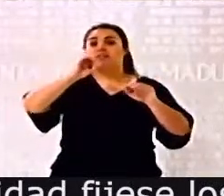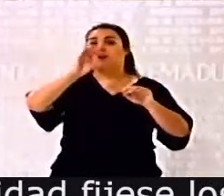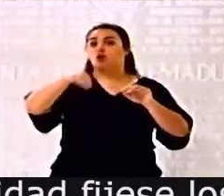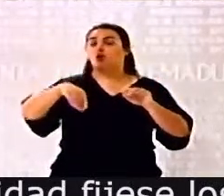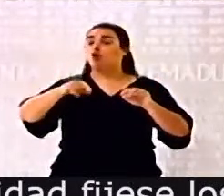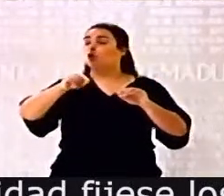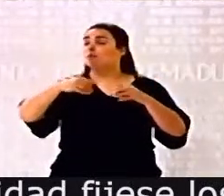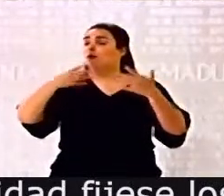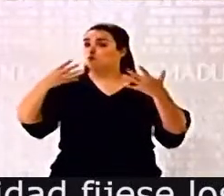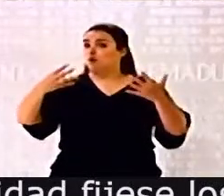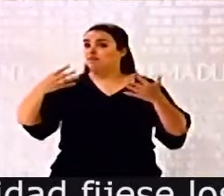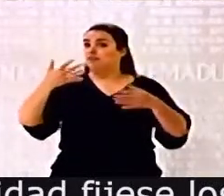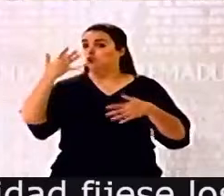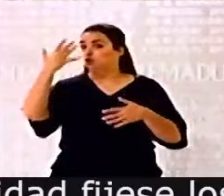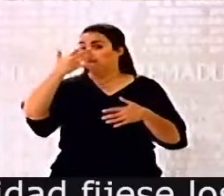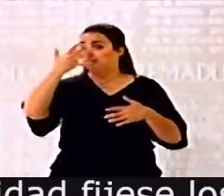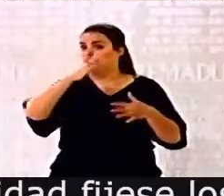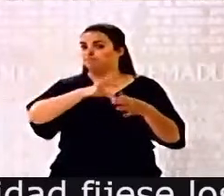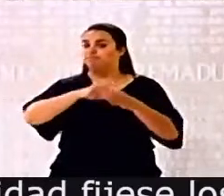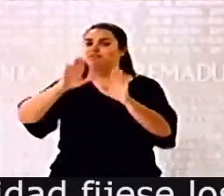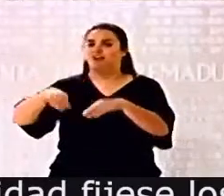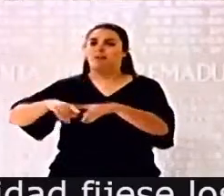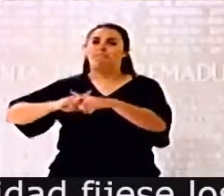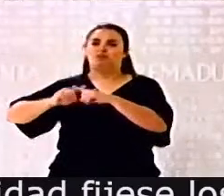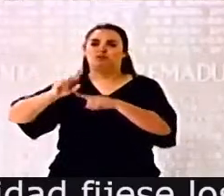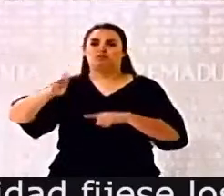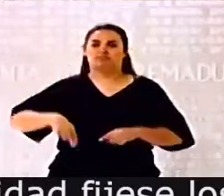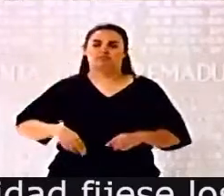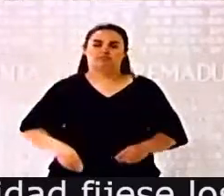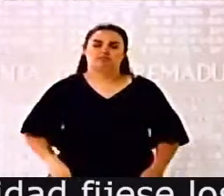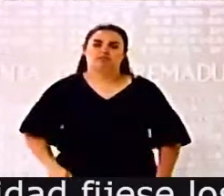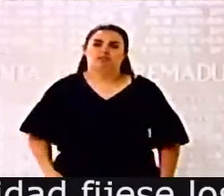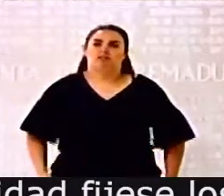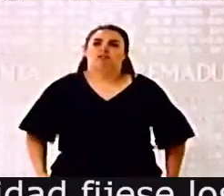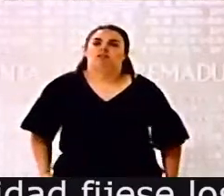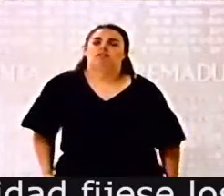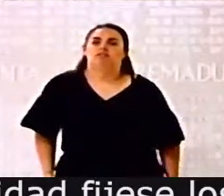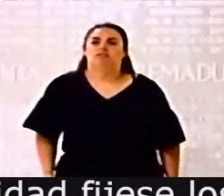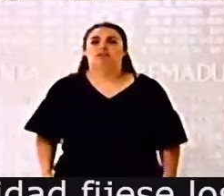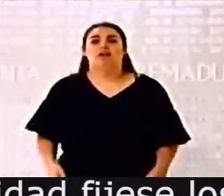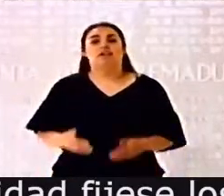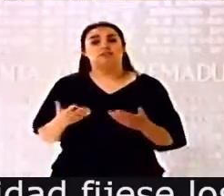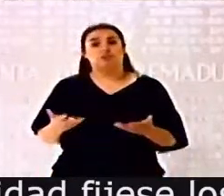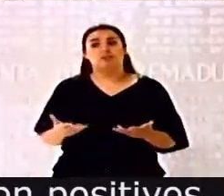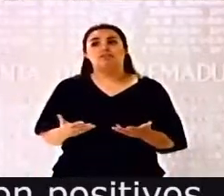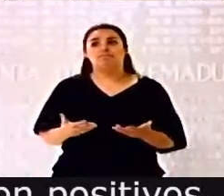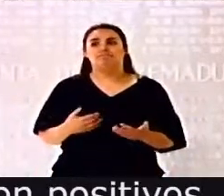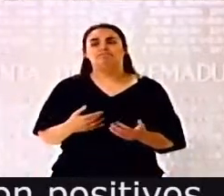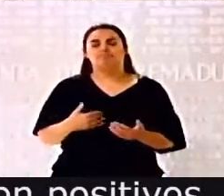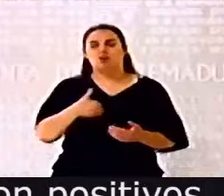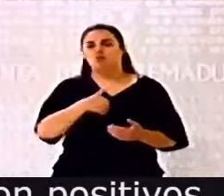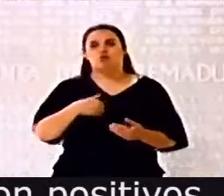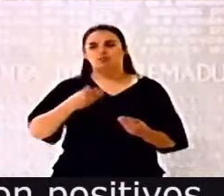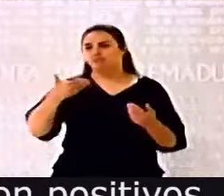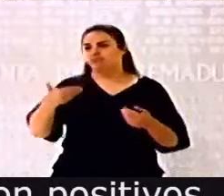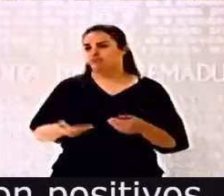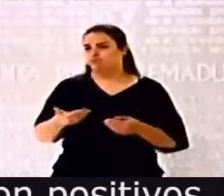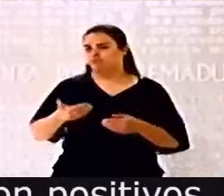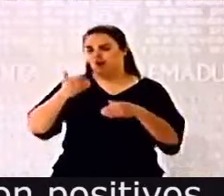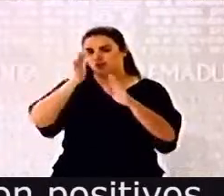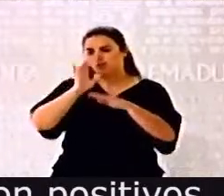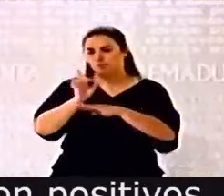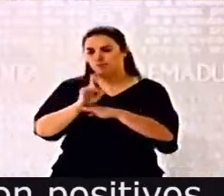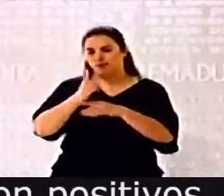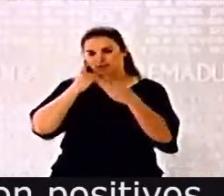0,9% de los casos que se sospechan son positivos, con lo cual están haciendo un gran papel la atención primaria de